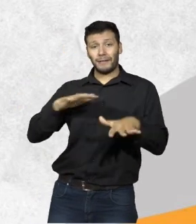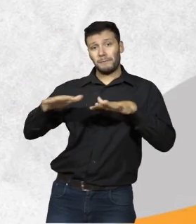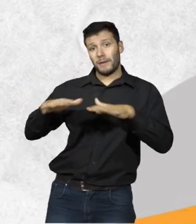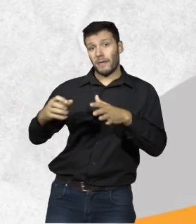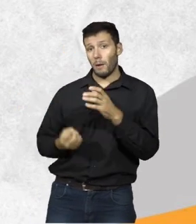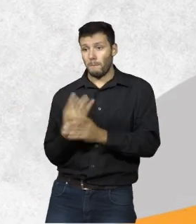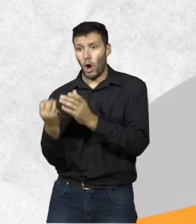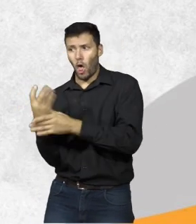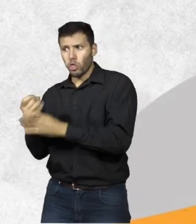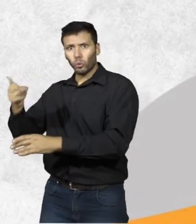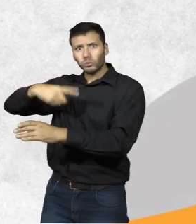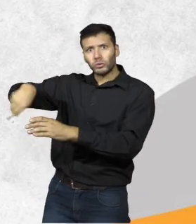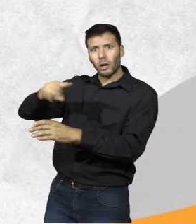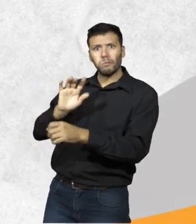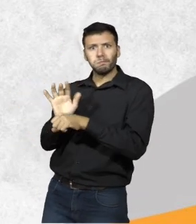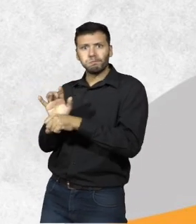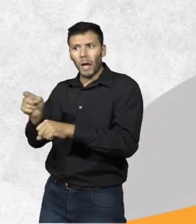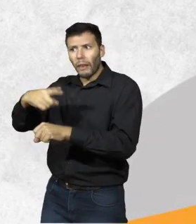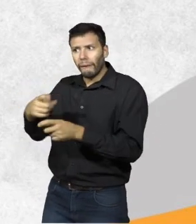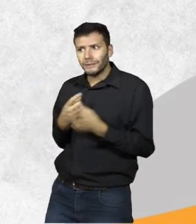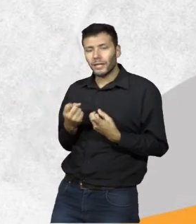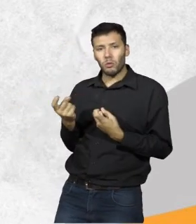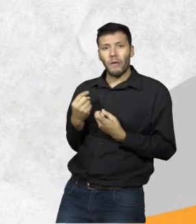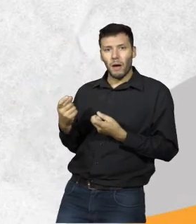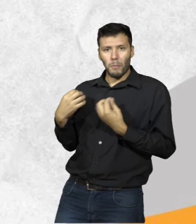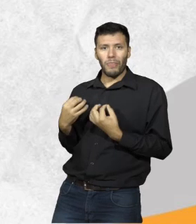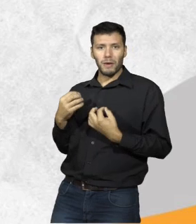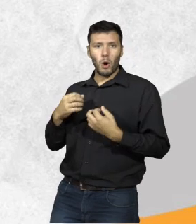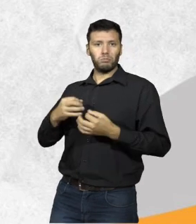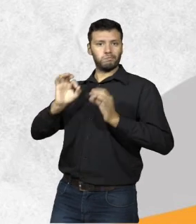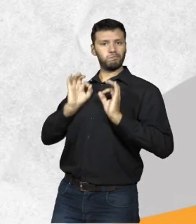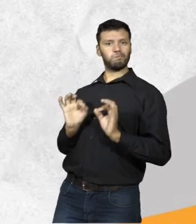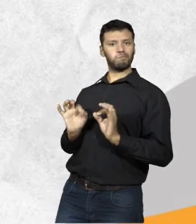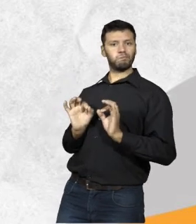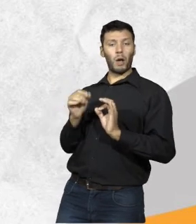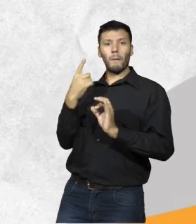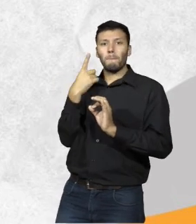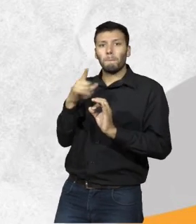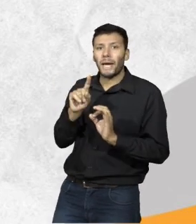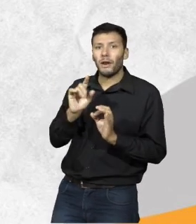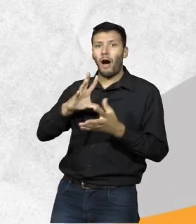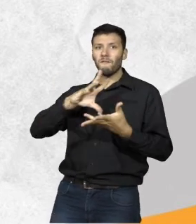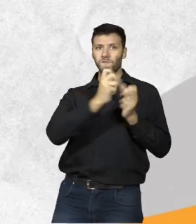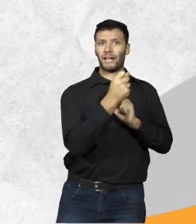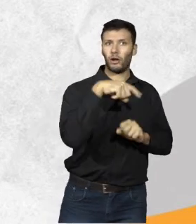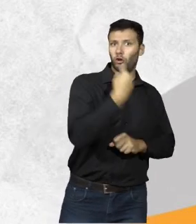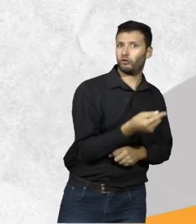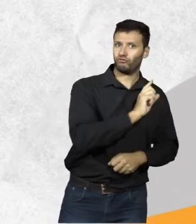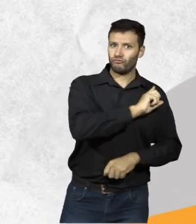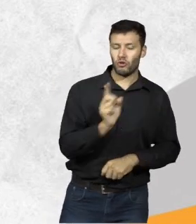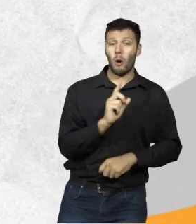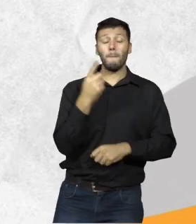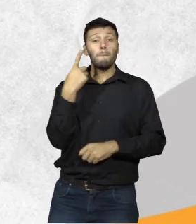subrayé, satisfagan las necesidades presentes, sin comprometer a las generaciones futuras. Pero no podemos dejar de satisfacer